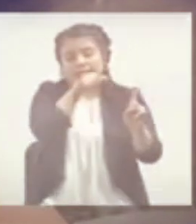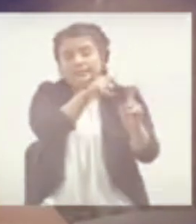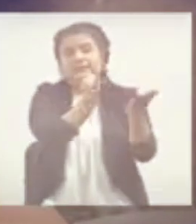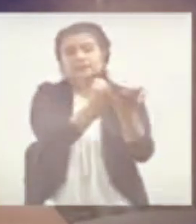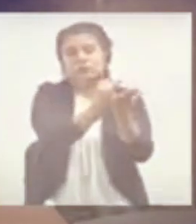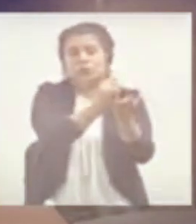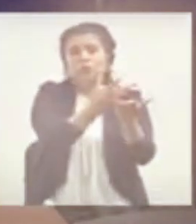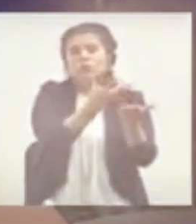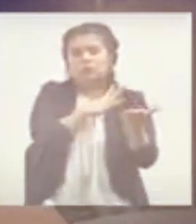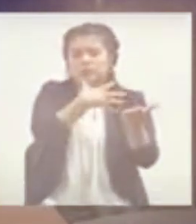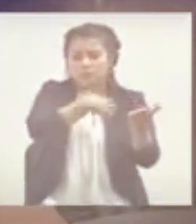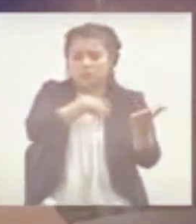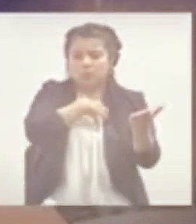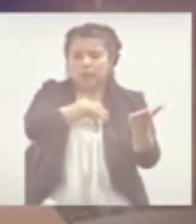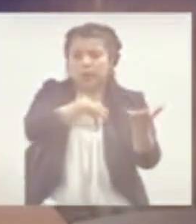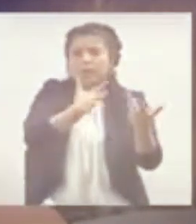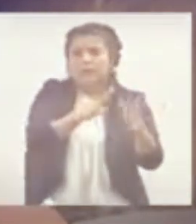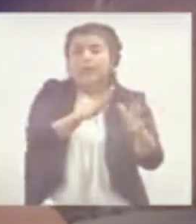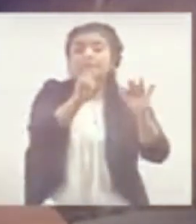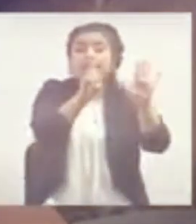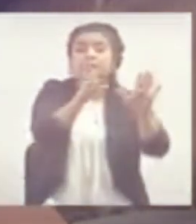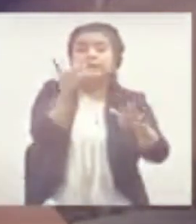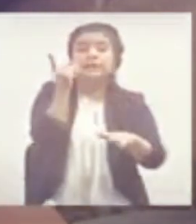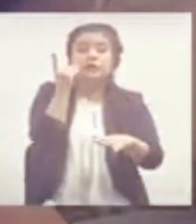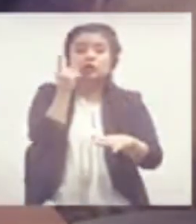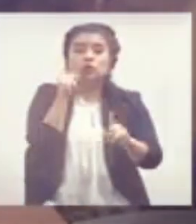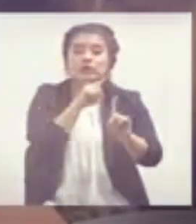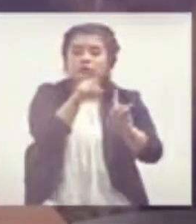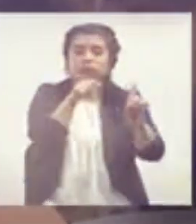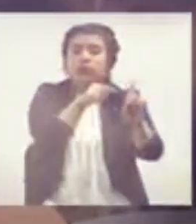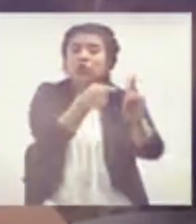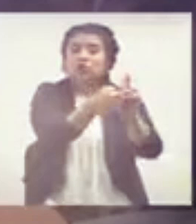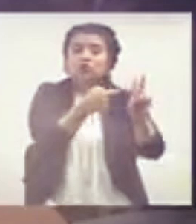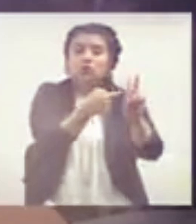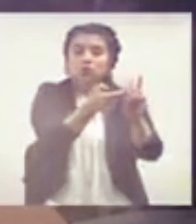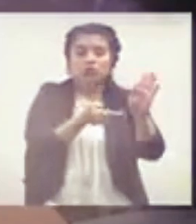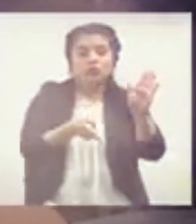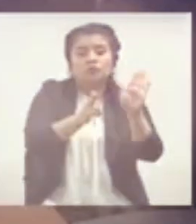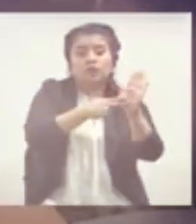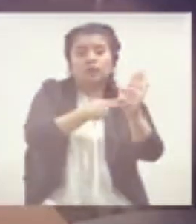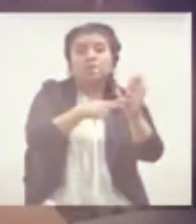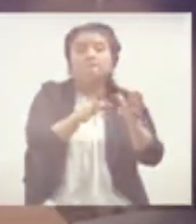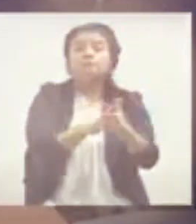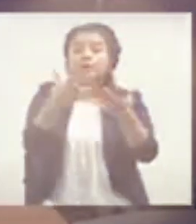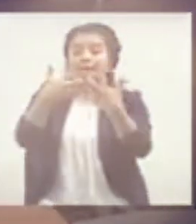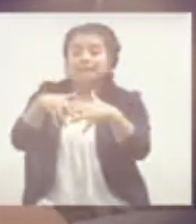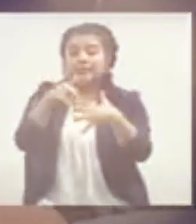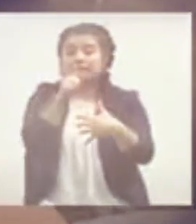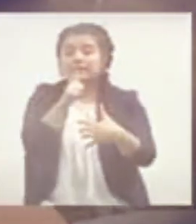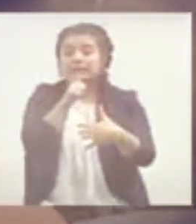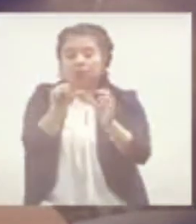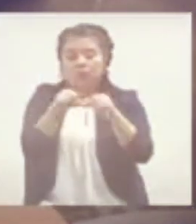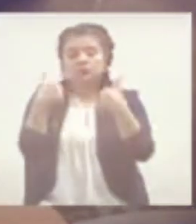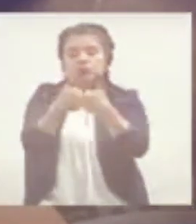colegiado, el cual se integra por 7 directores, de los cuales únicamente 2 son nombrados por el sector privado. De esa cuenta podemos